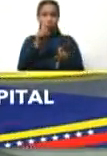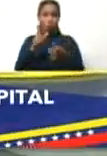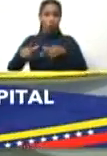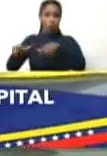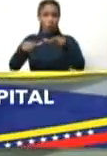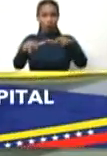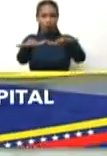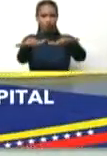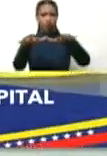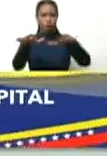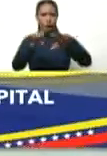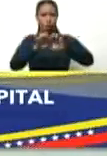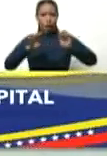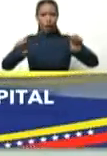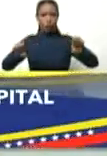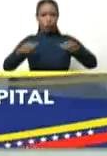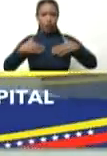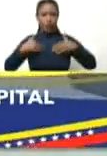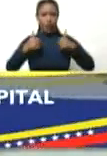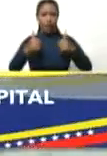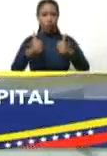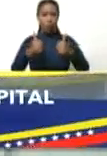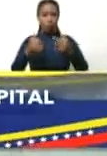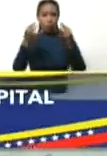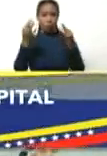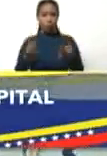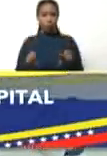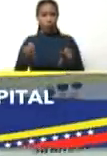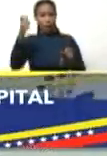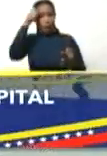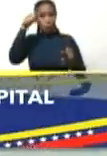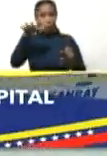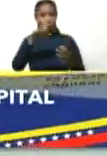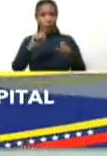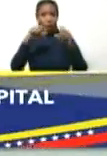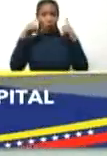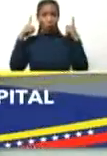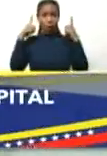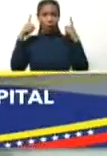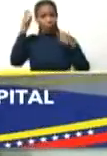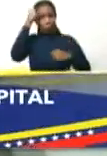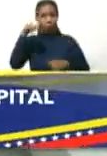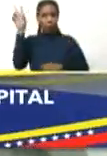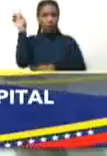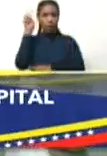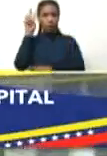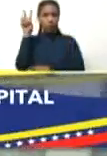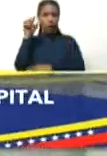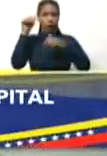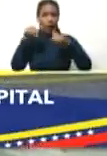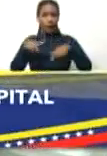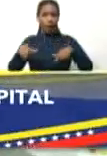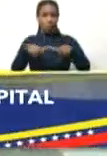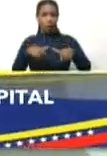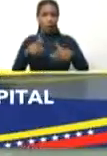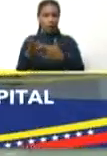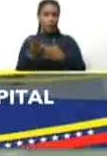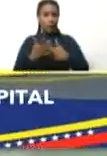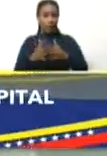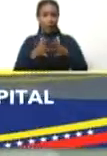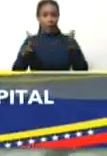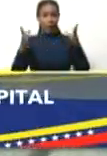espacios educativos y de salud dignos para el pueblo de La Guaira, para el pueblo venezolano. Esta área que recibe una gran